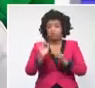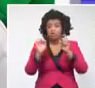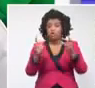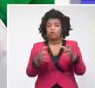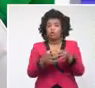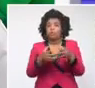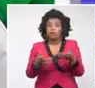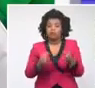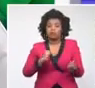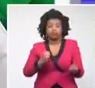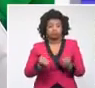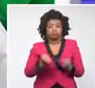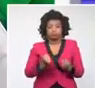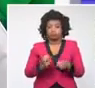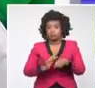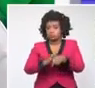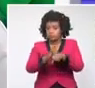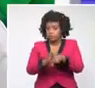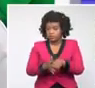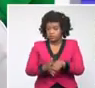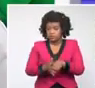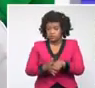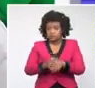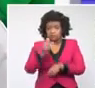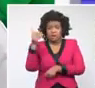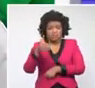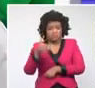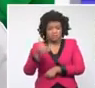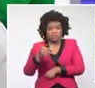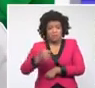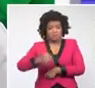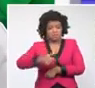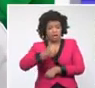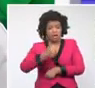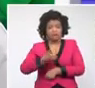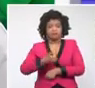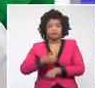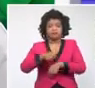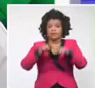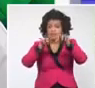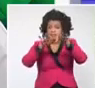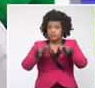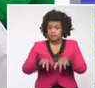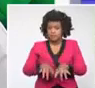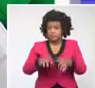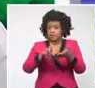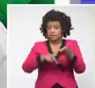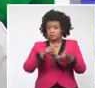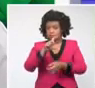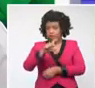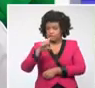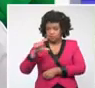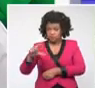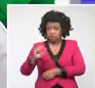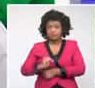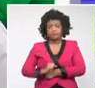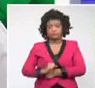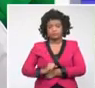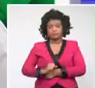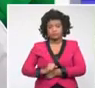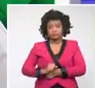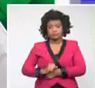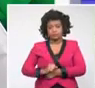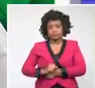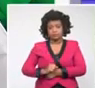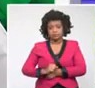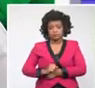COVID, presidida por el presidente, por el segundo secretario del partido, el compañero José Ramón Machado Ventura,